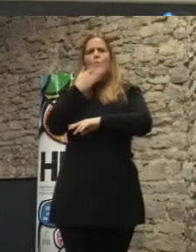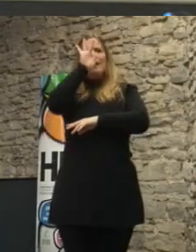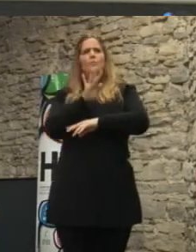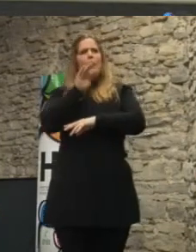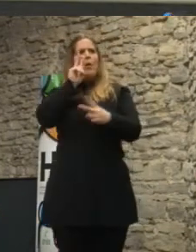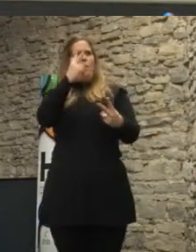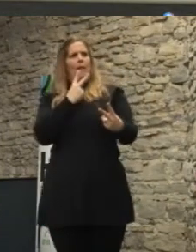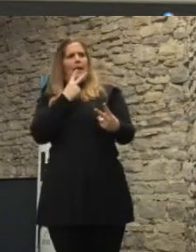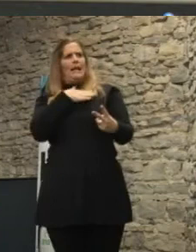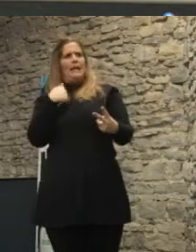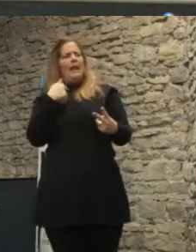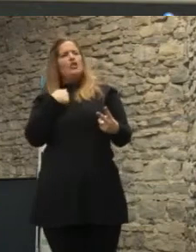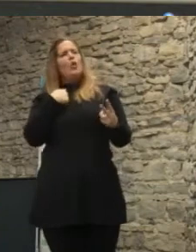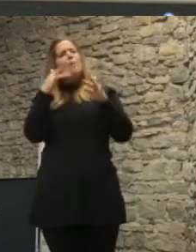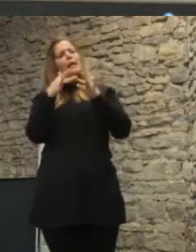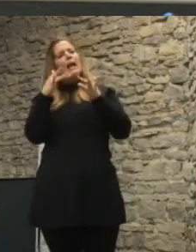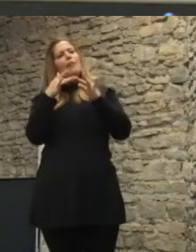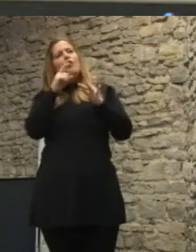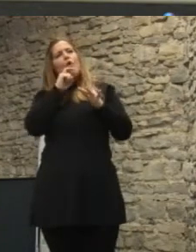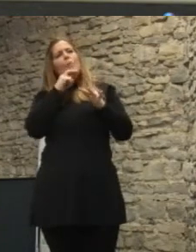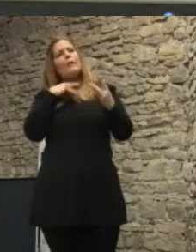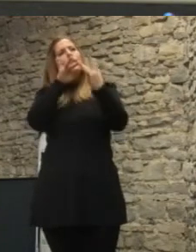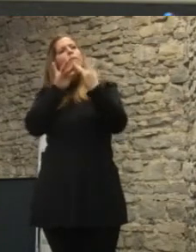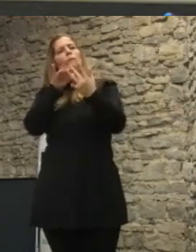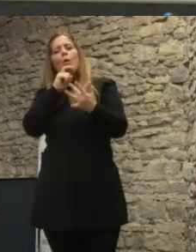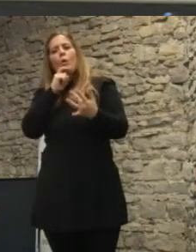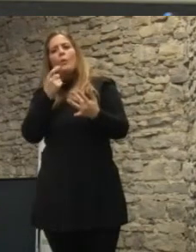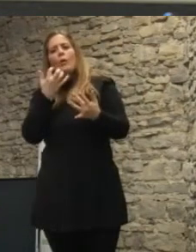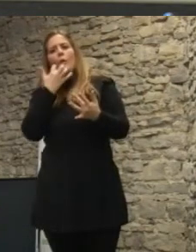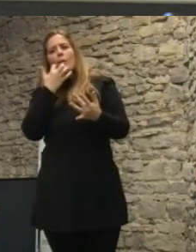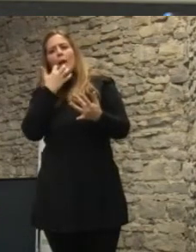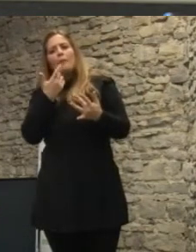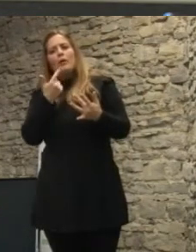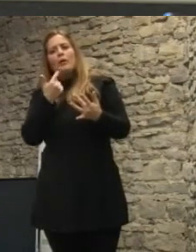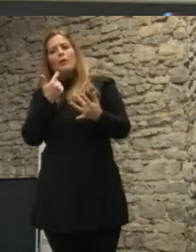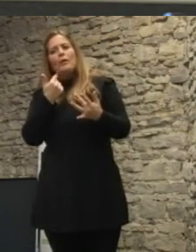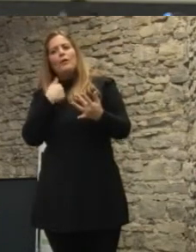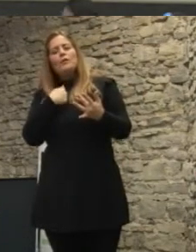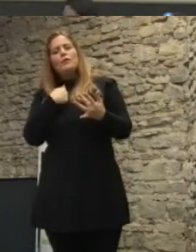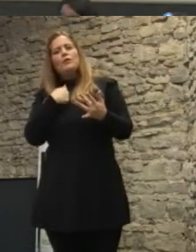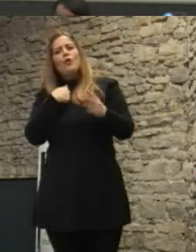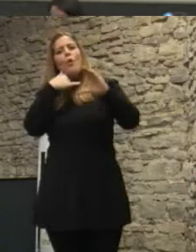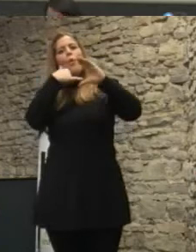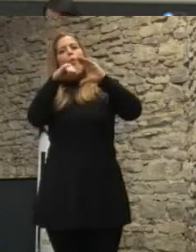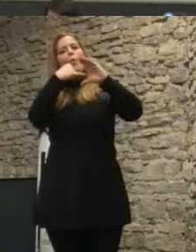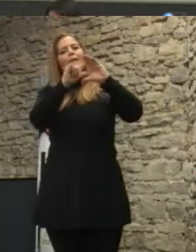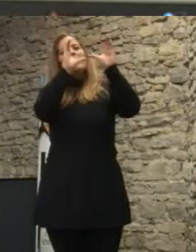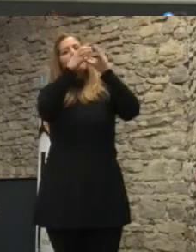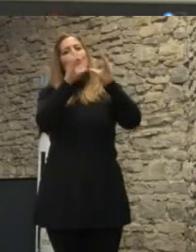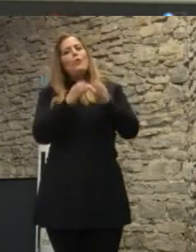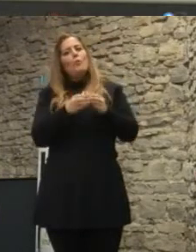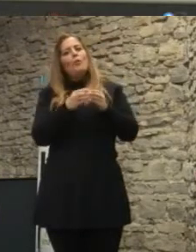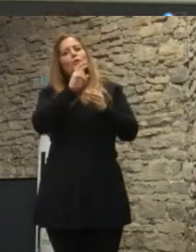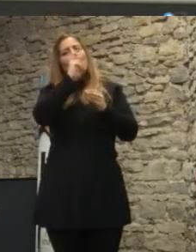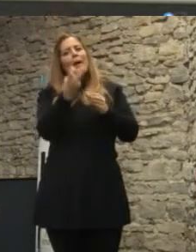me relaciono yo? Y por ejemplo, yo tengo a varios grupos de WhatsApp en los que yo estoy en una